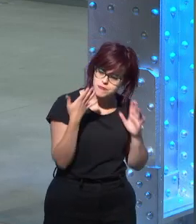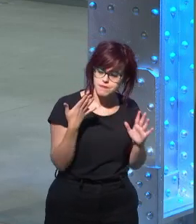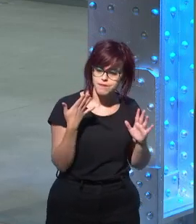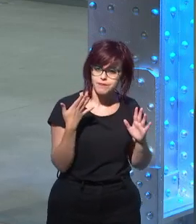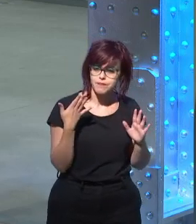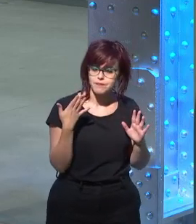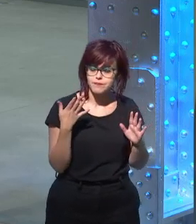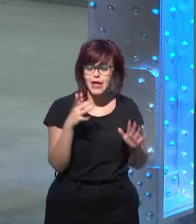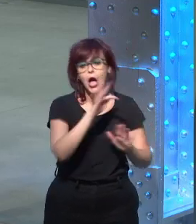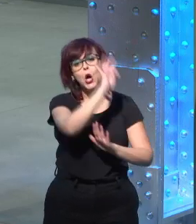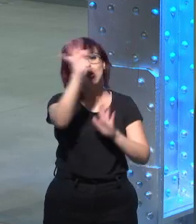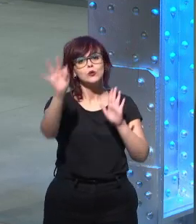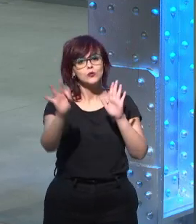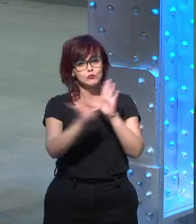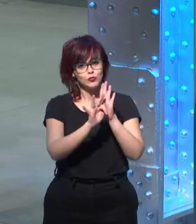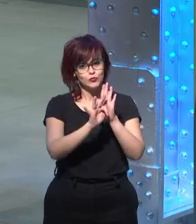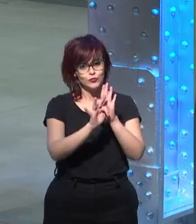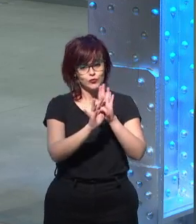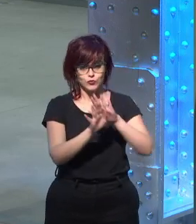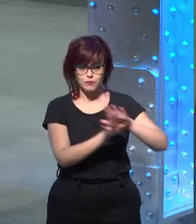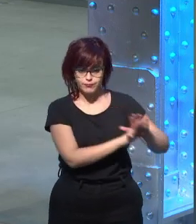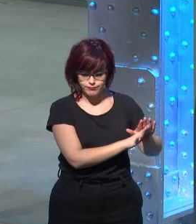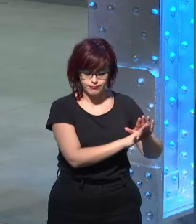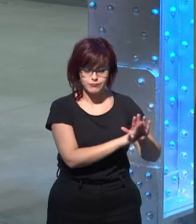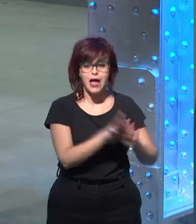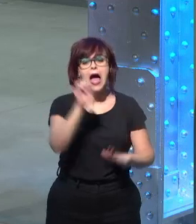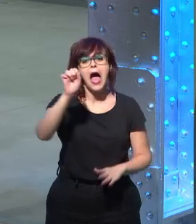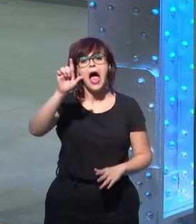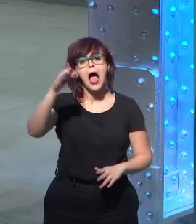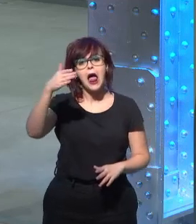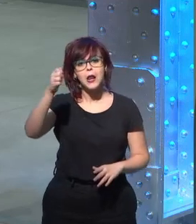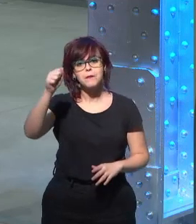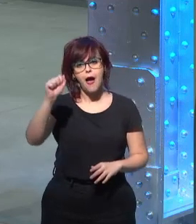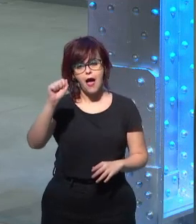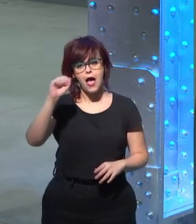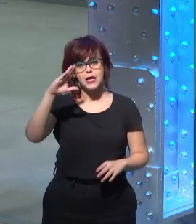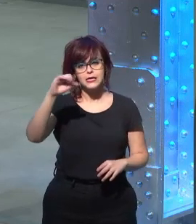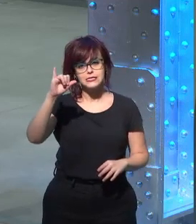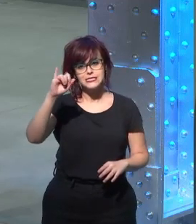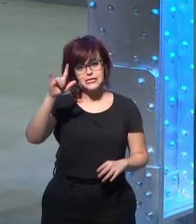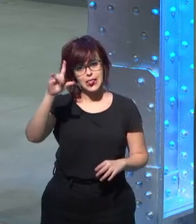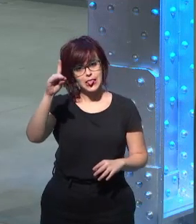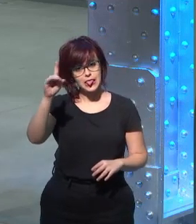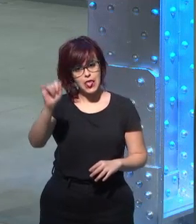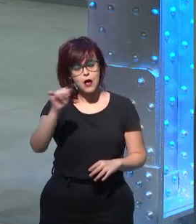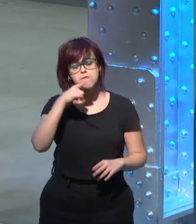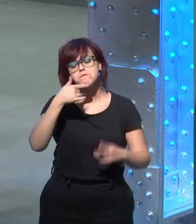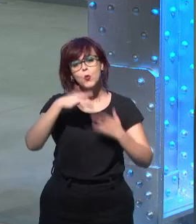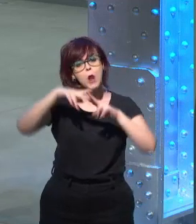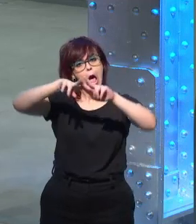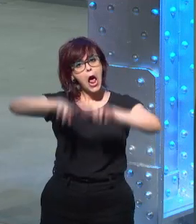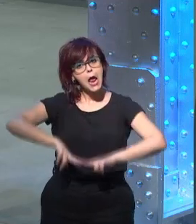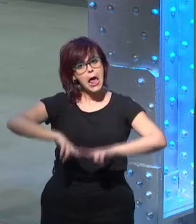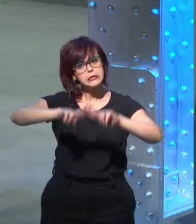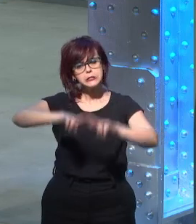En el punto siguiente, Alba Casilda nos ha hecho un análisis